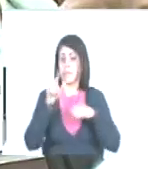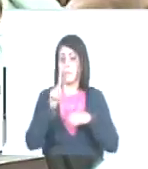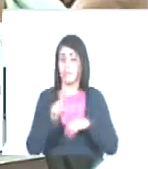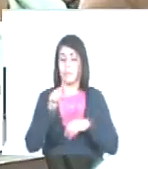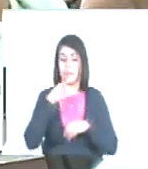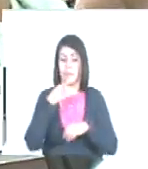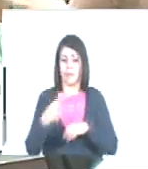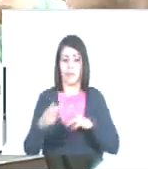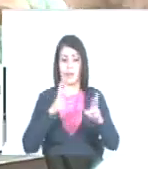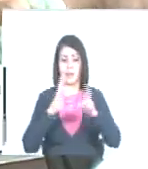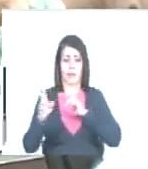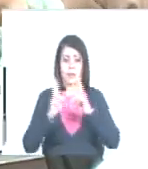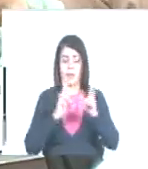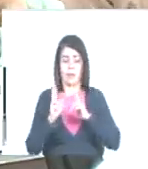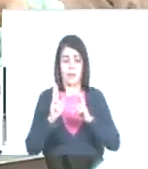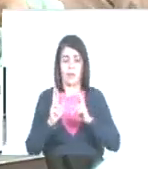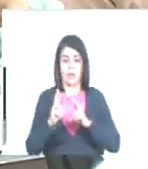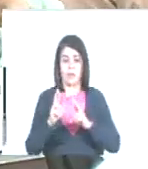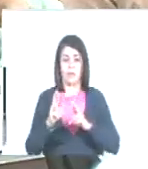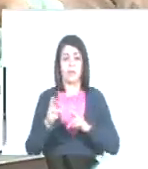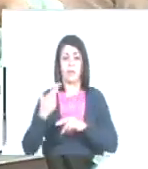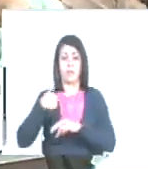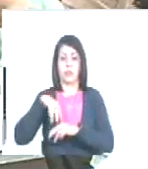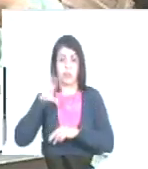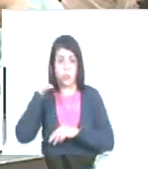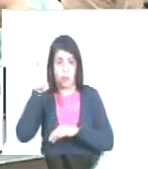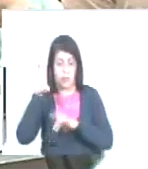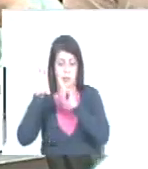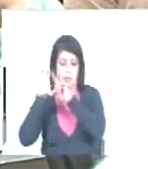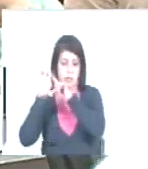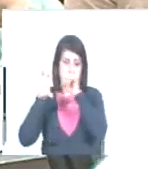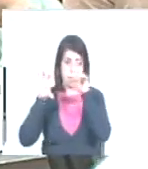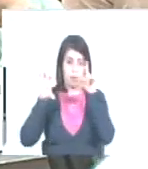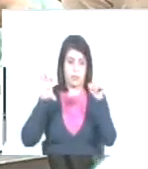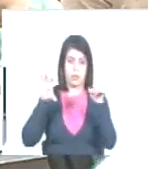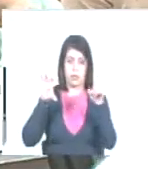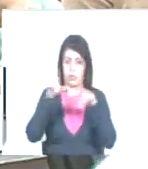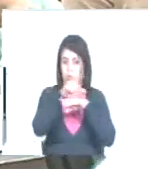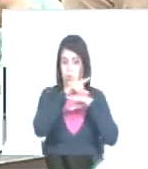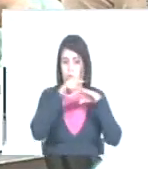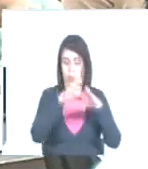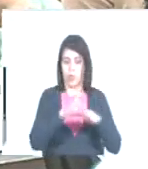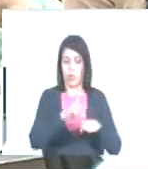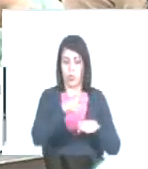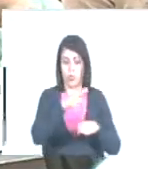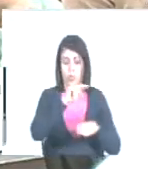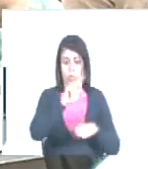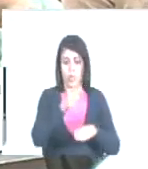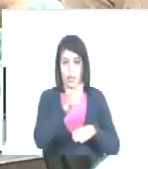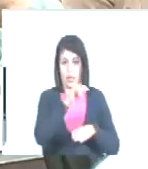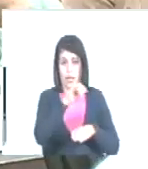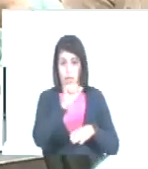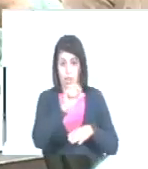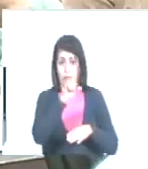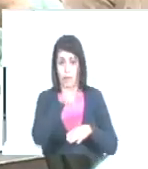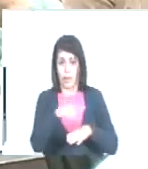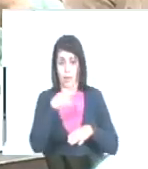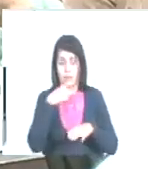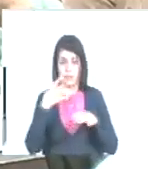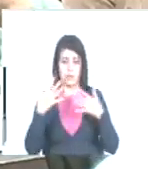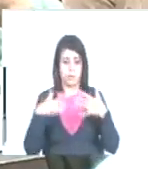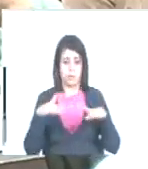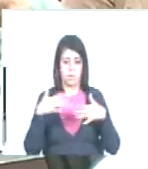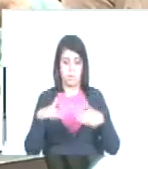supuesto, de las relaciones entre nuestro país y el gobierno de Hungría, que en un momento fue